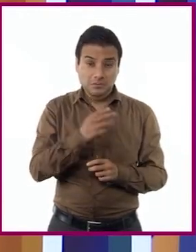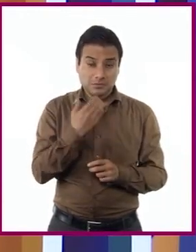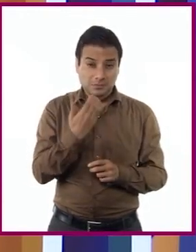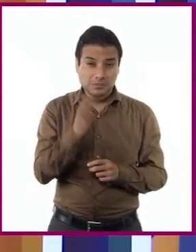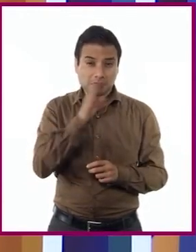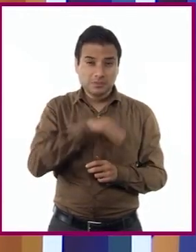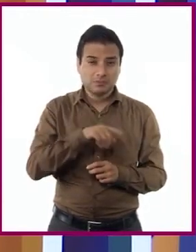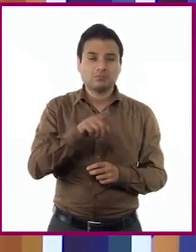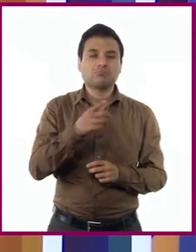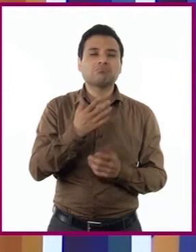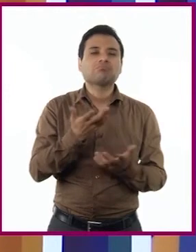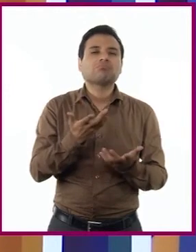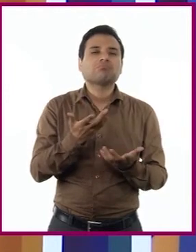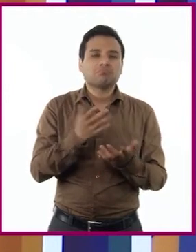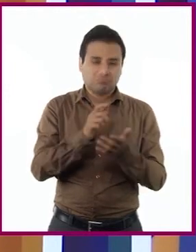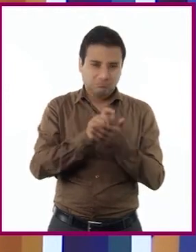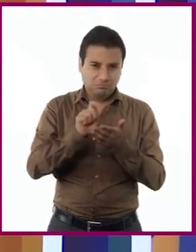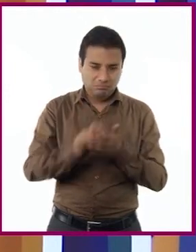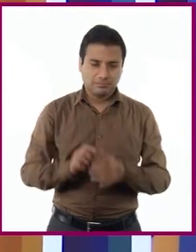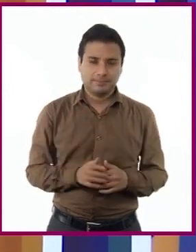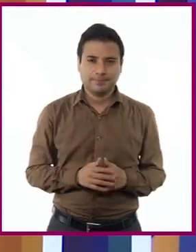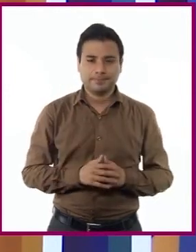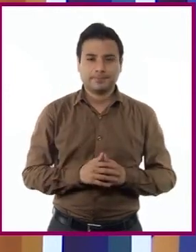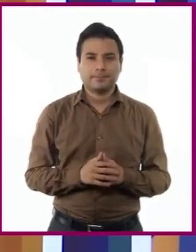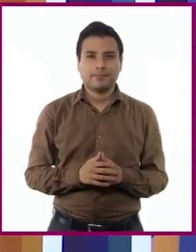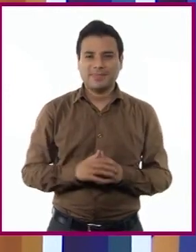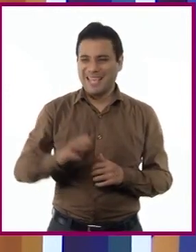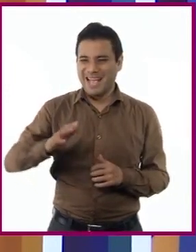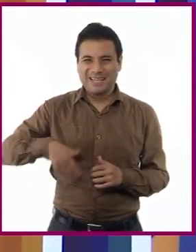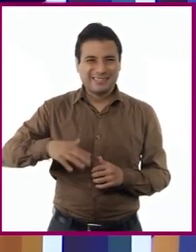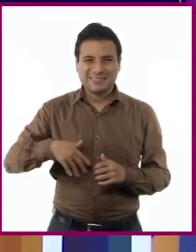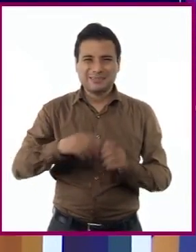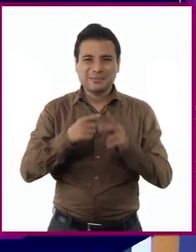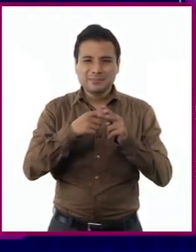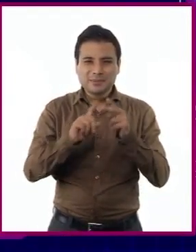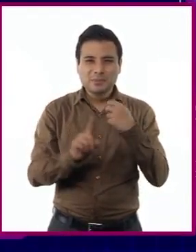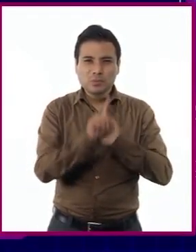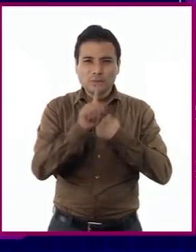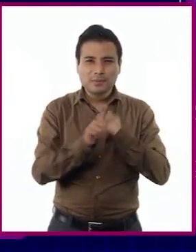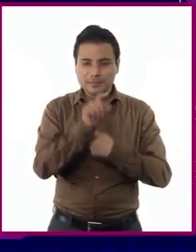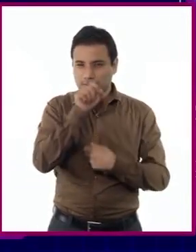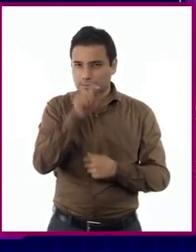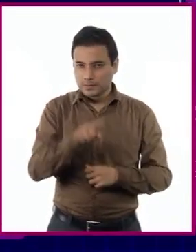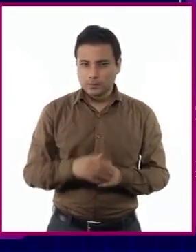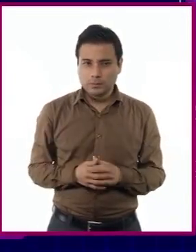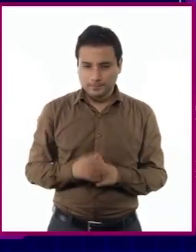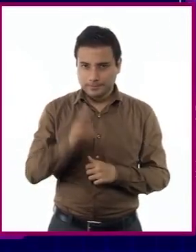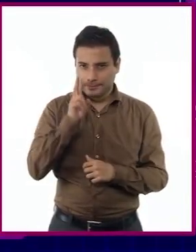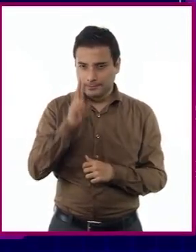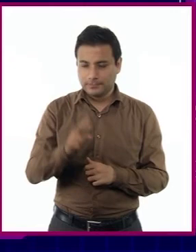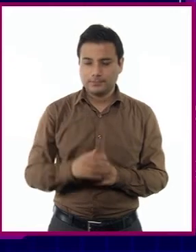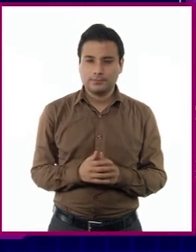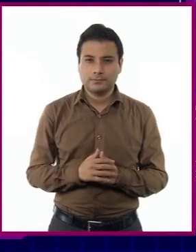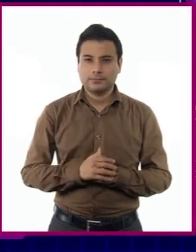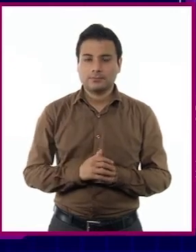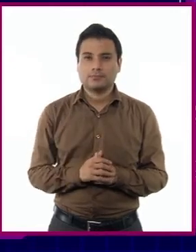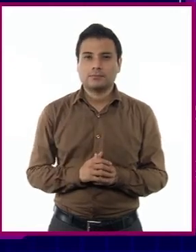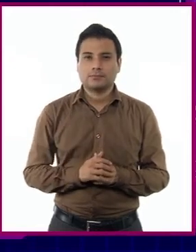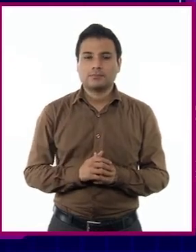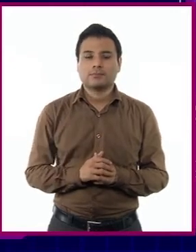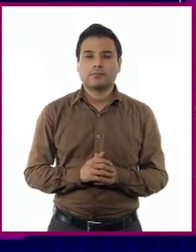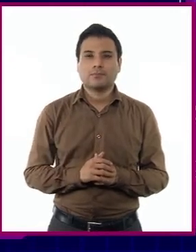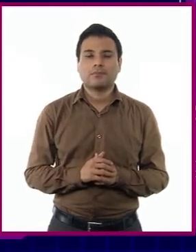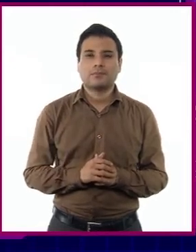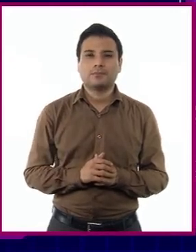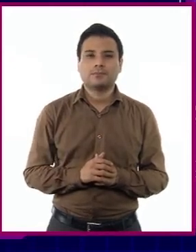correcta regresa en el problema inicial de acuerdo con el problema las láminas con las que